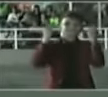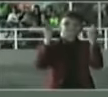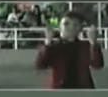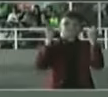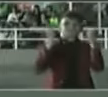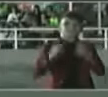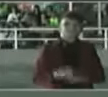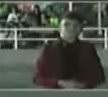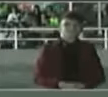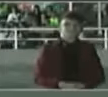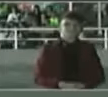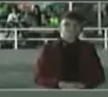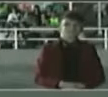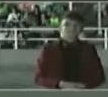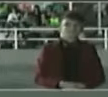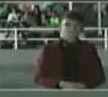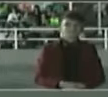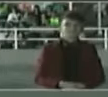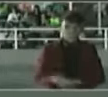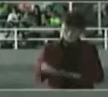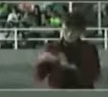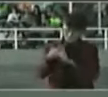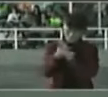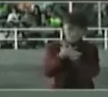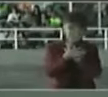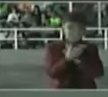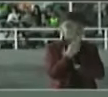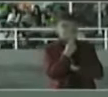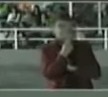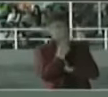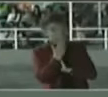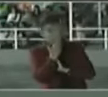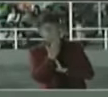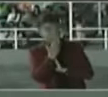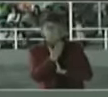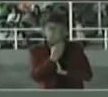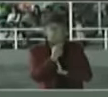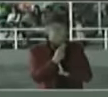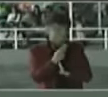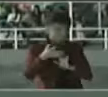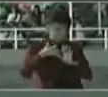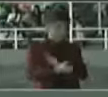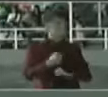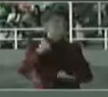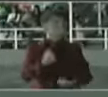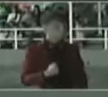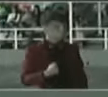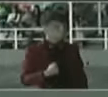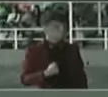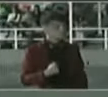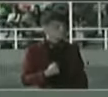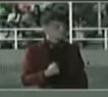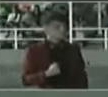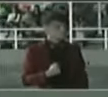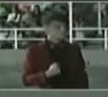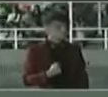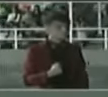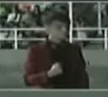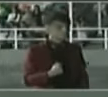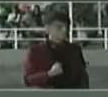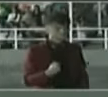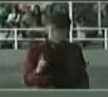Pero no siempre la palabra era dulce. Había palabra dura que ponía en riesgo la